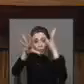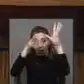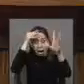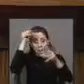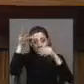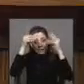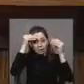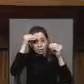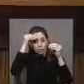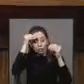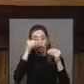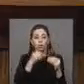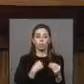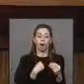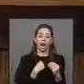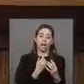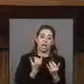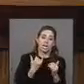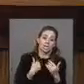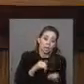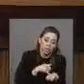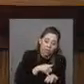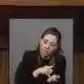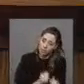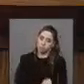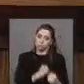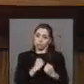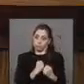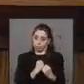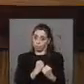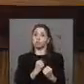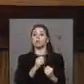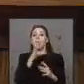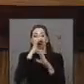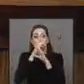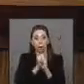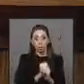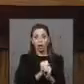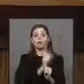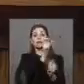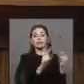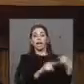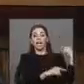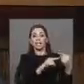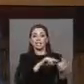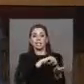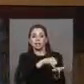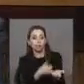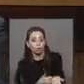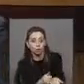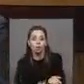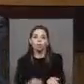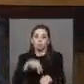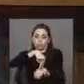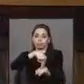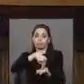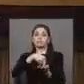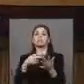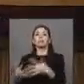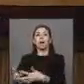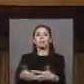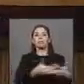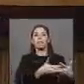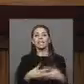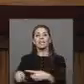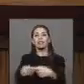grandezas de flaquezas para poder resistir una generación que supo levantarse y reconstituir el tejido político y social, hasta